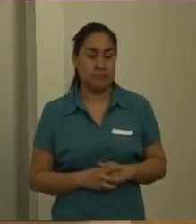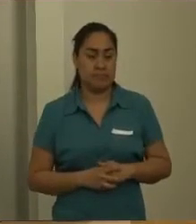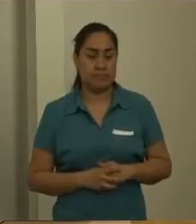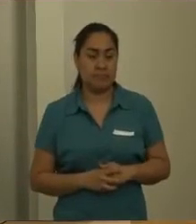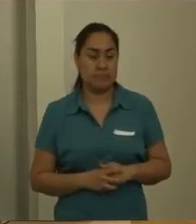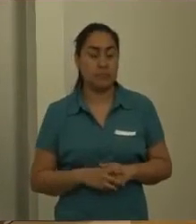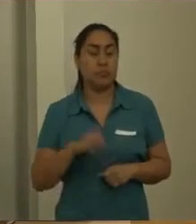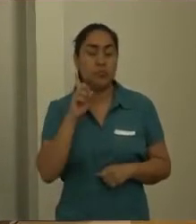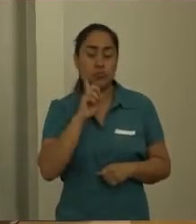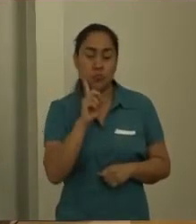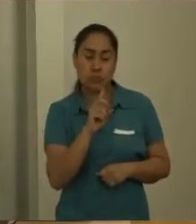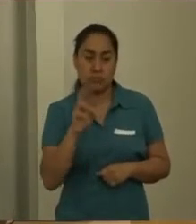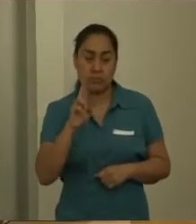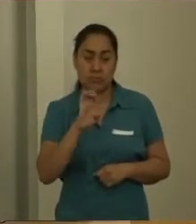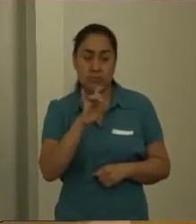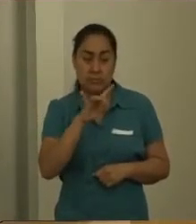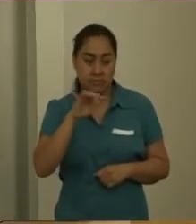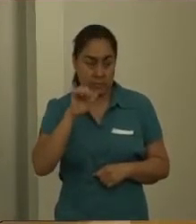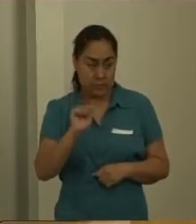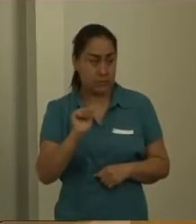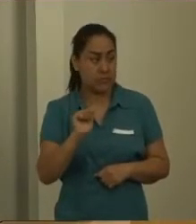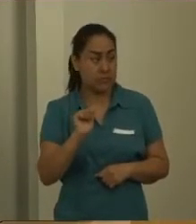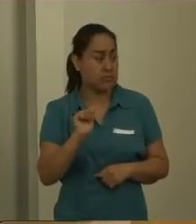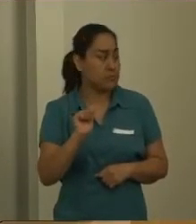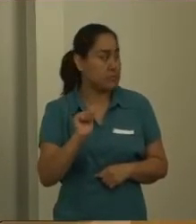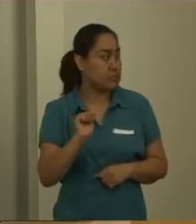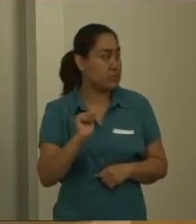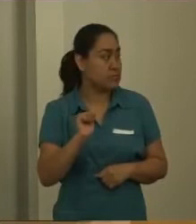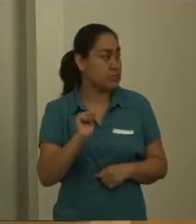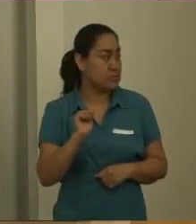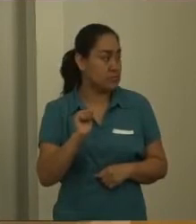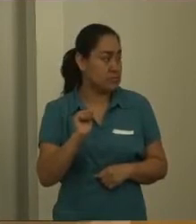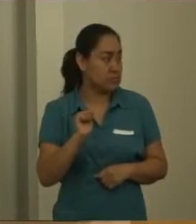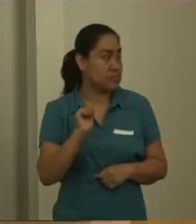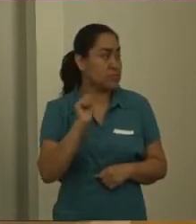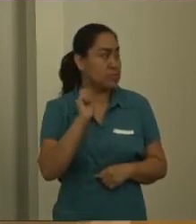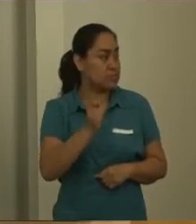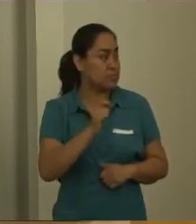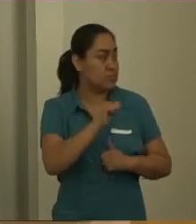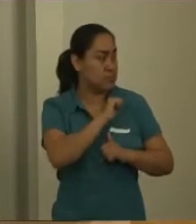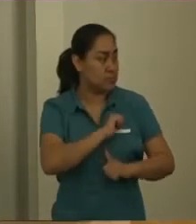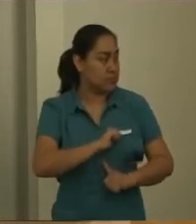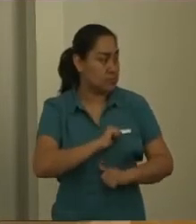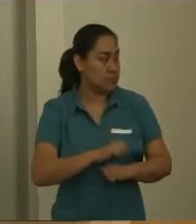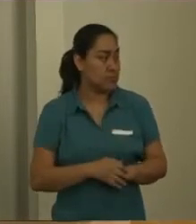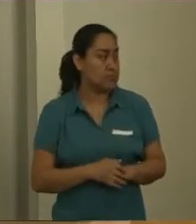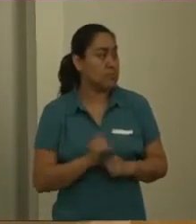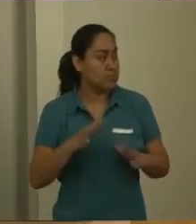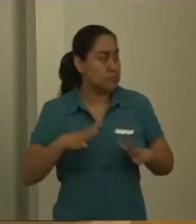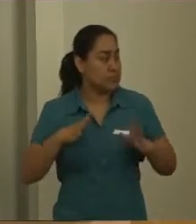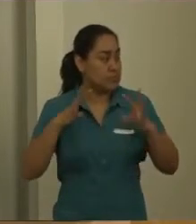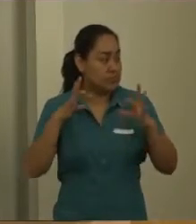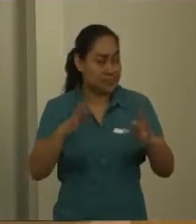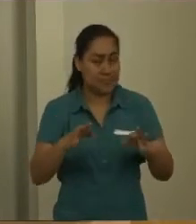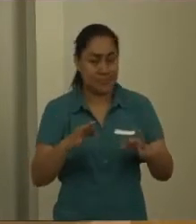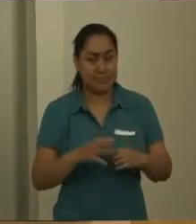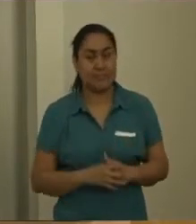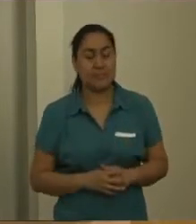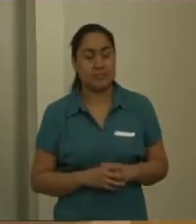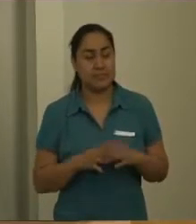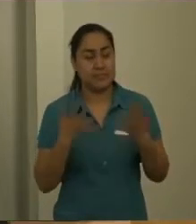la doctora elia stavenhagen familiar el doctor también y cofundadora de la cátedra